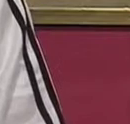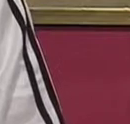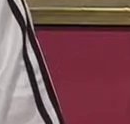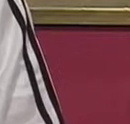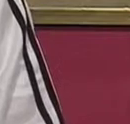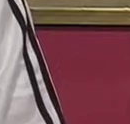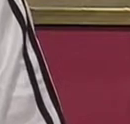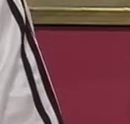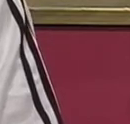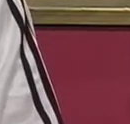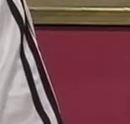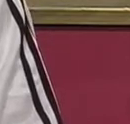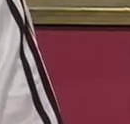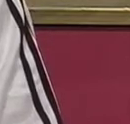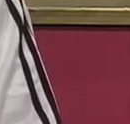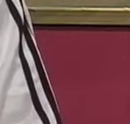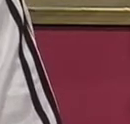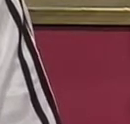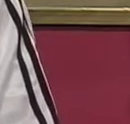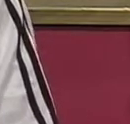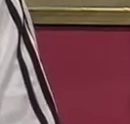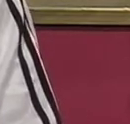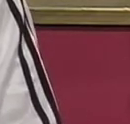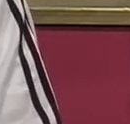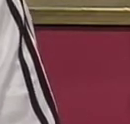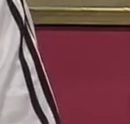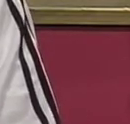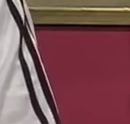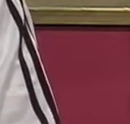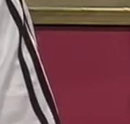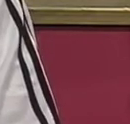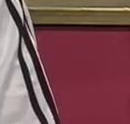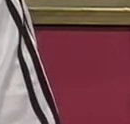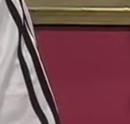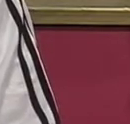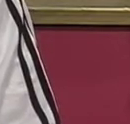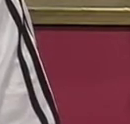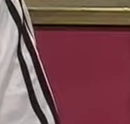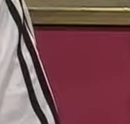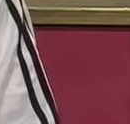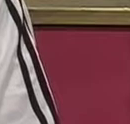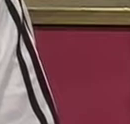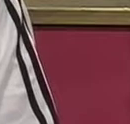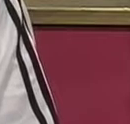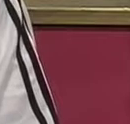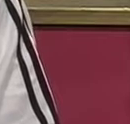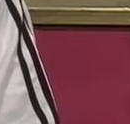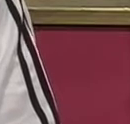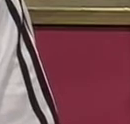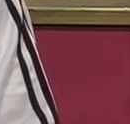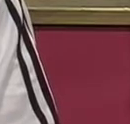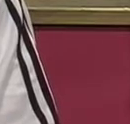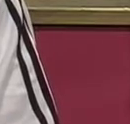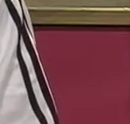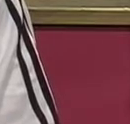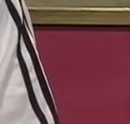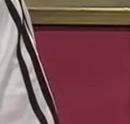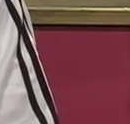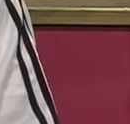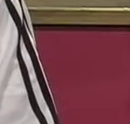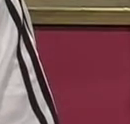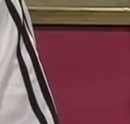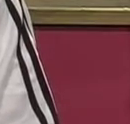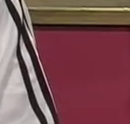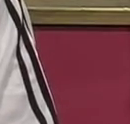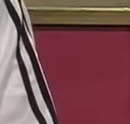hablamos ahora en el altar familiar hablarnos ahora de la del holocausto que hay gente que hay gente que no